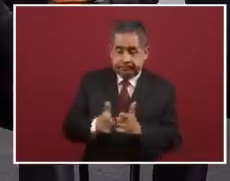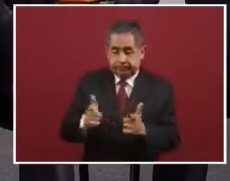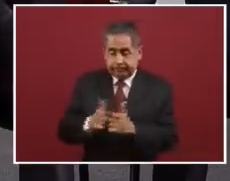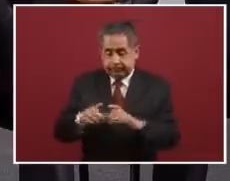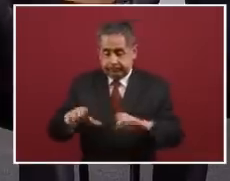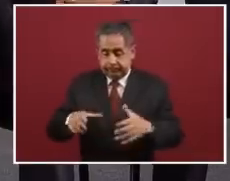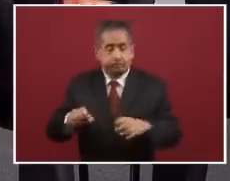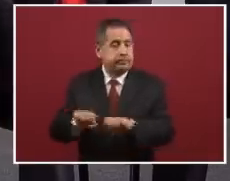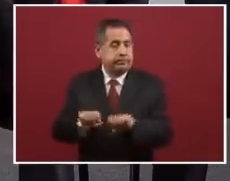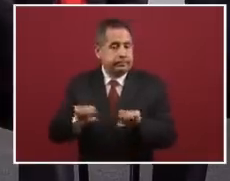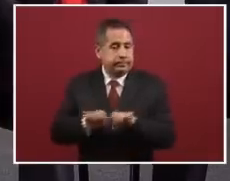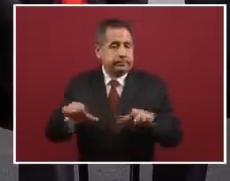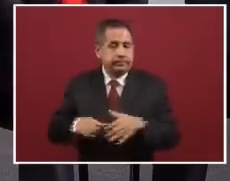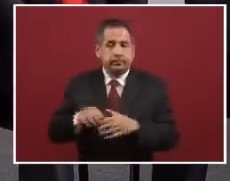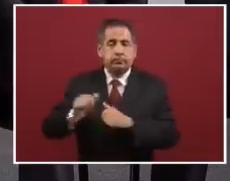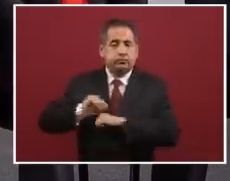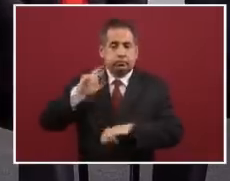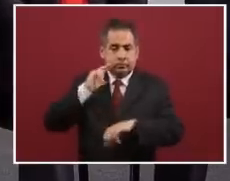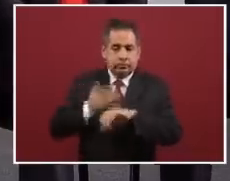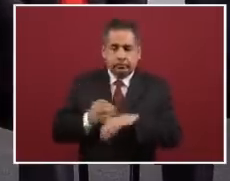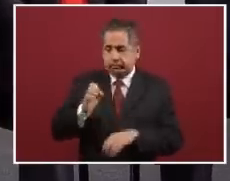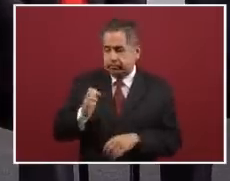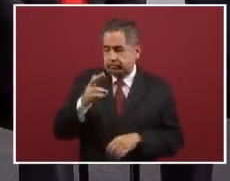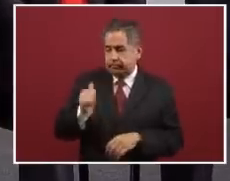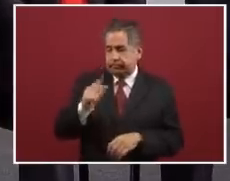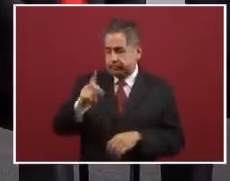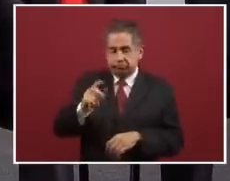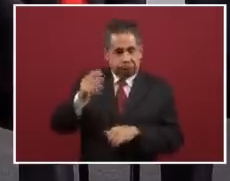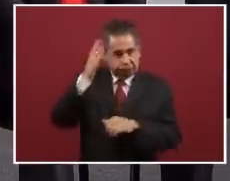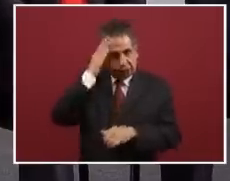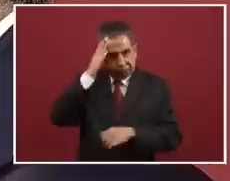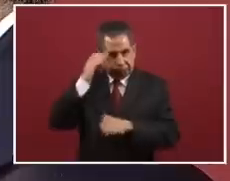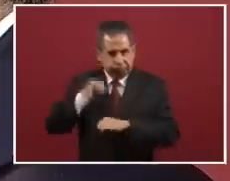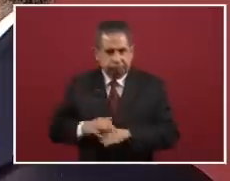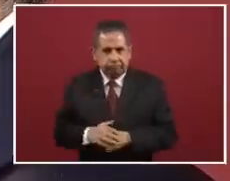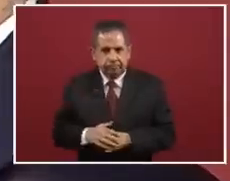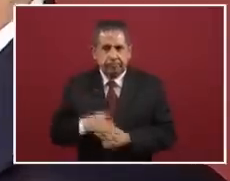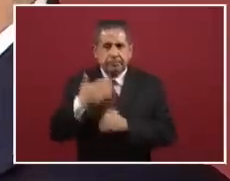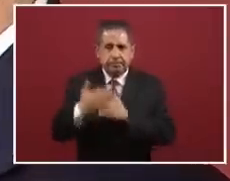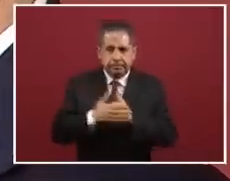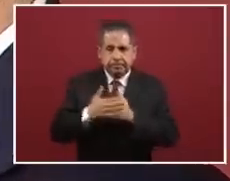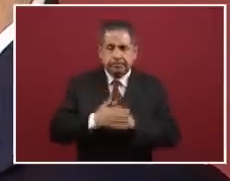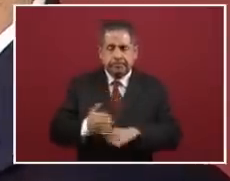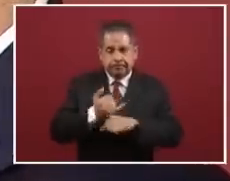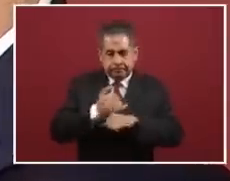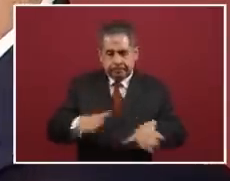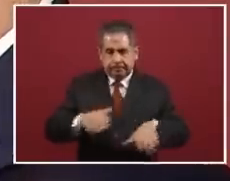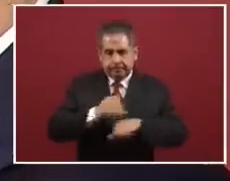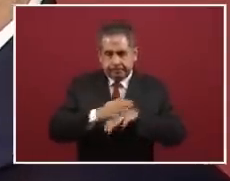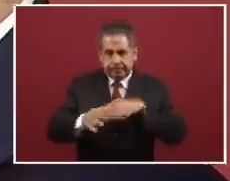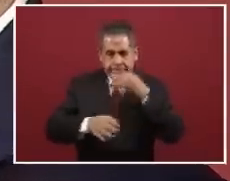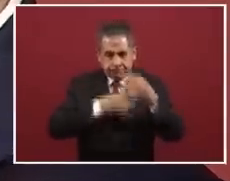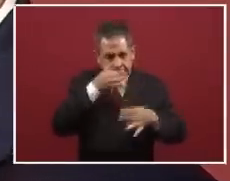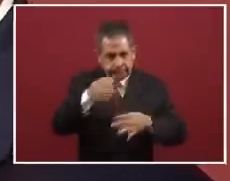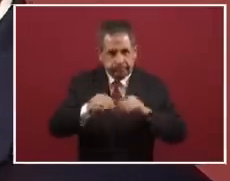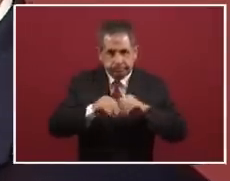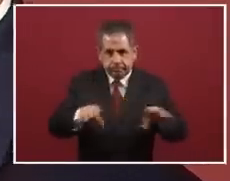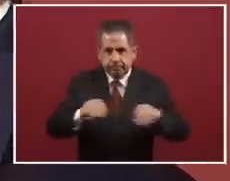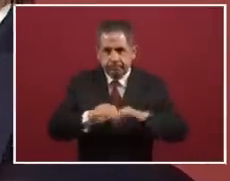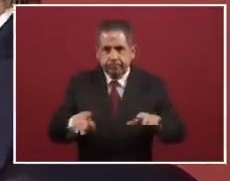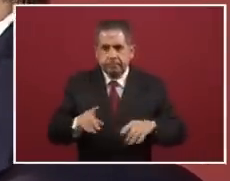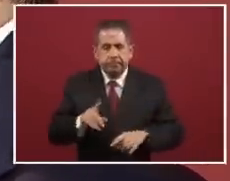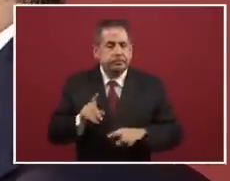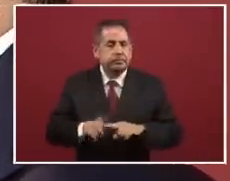equipo encabezados por Marcelo Ebrard. Y se va a ir informando a quienes